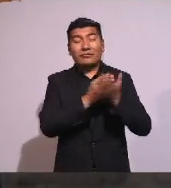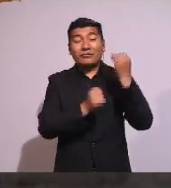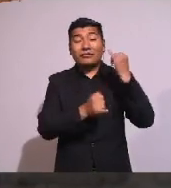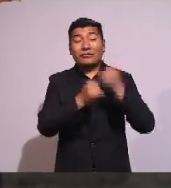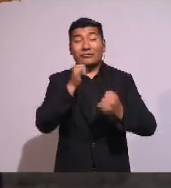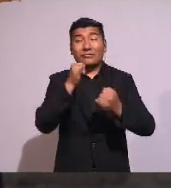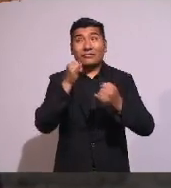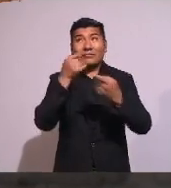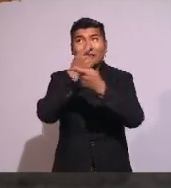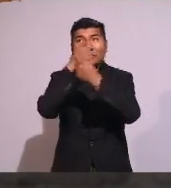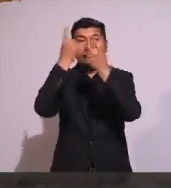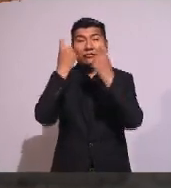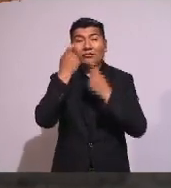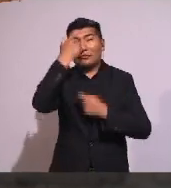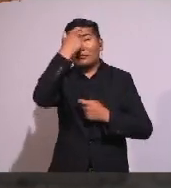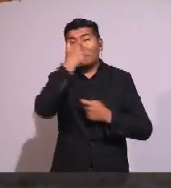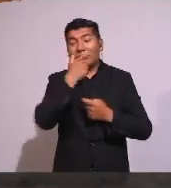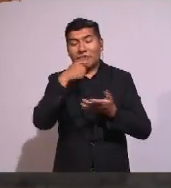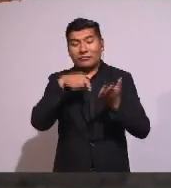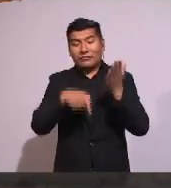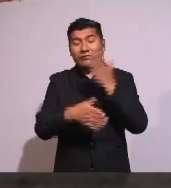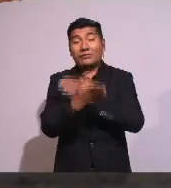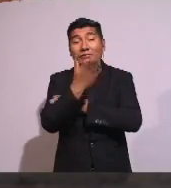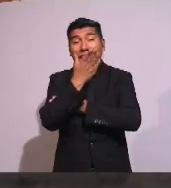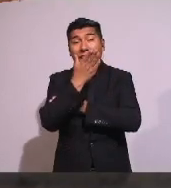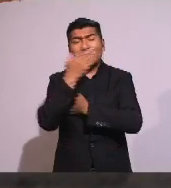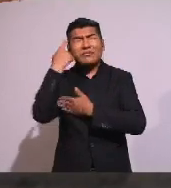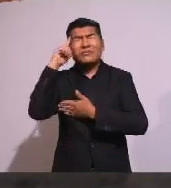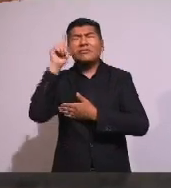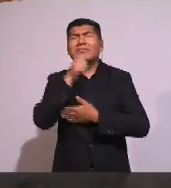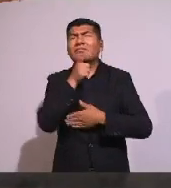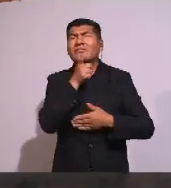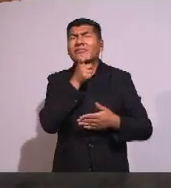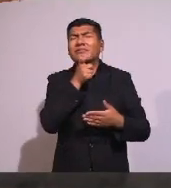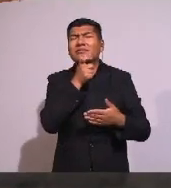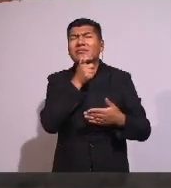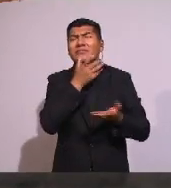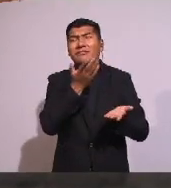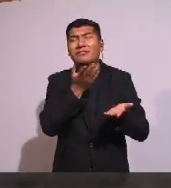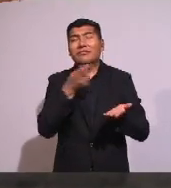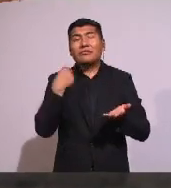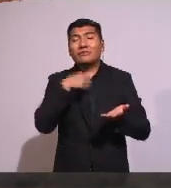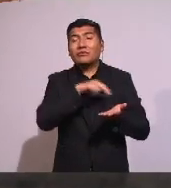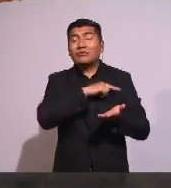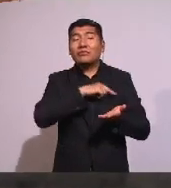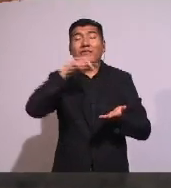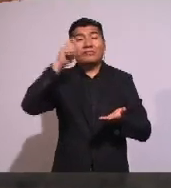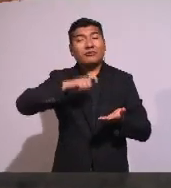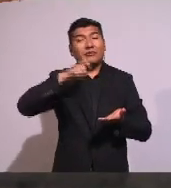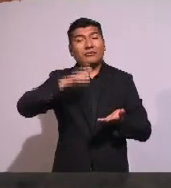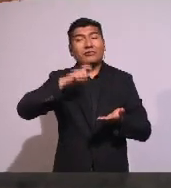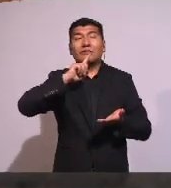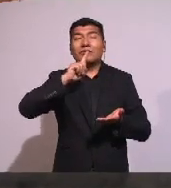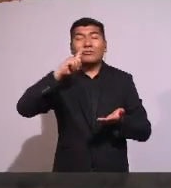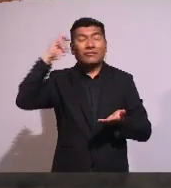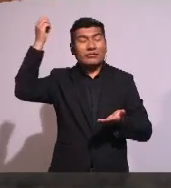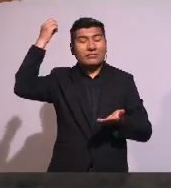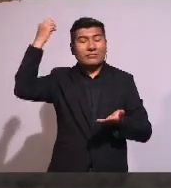Finalmente, la pregunta que me hago, nos hacemos esta mañana: ¿para quién debemos ser luz?